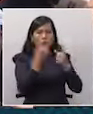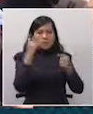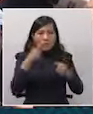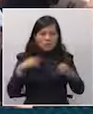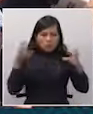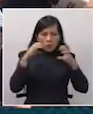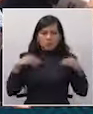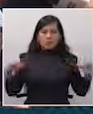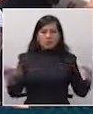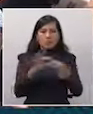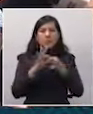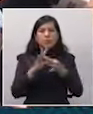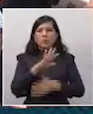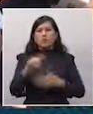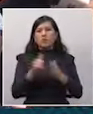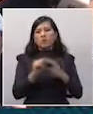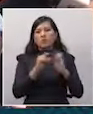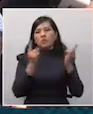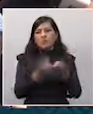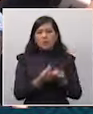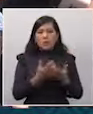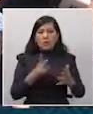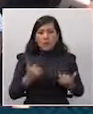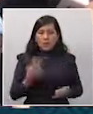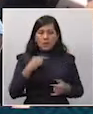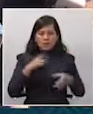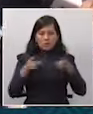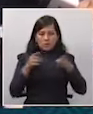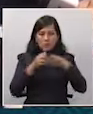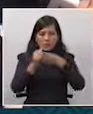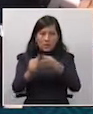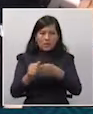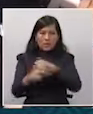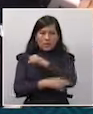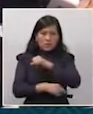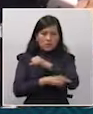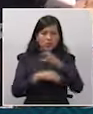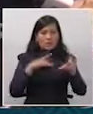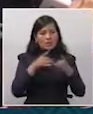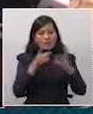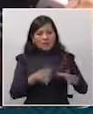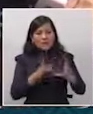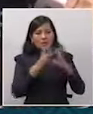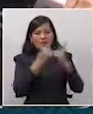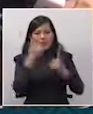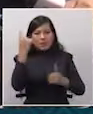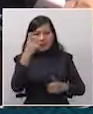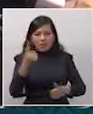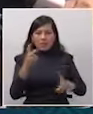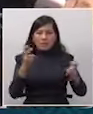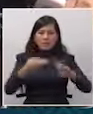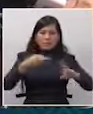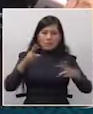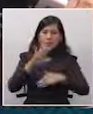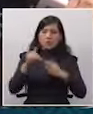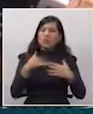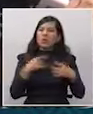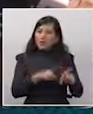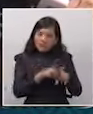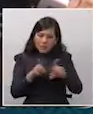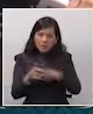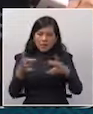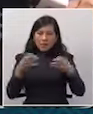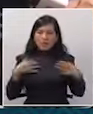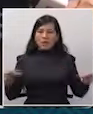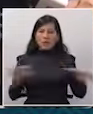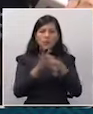de la militancia. Y nosotros también, como dirigentes nacionales, departamentales, regionales, también buscamos la unidad de la militancia.